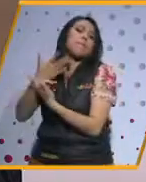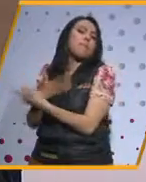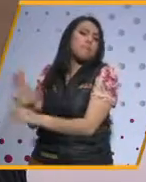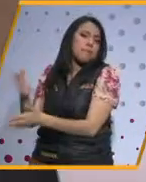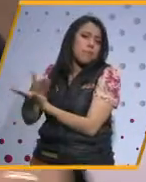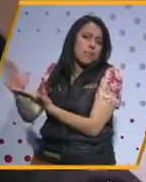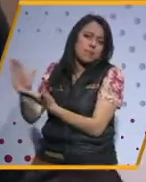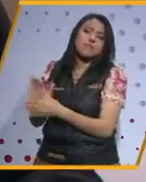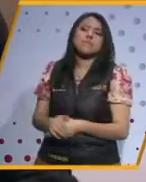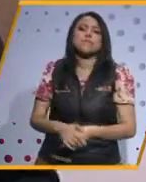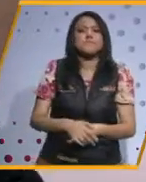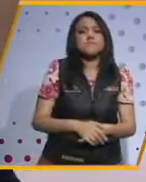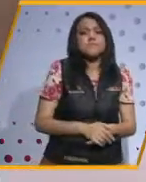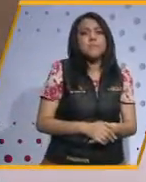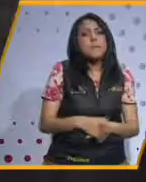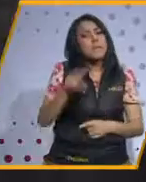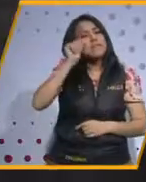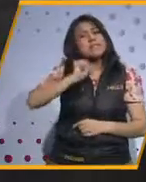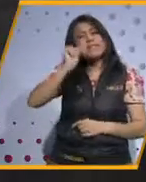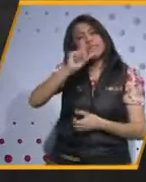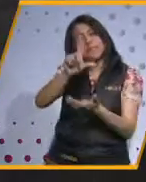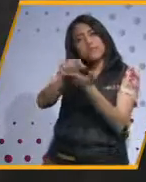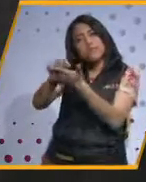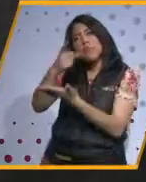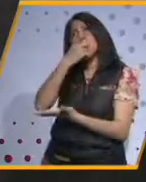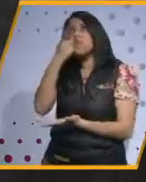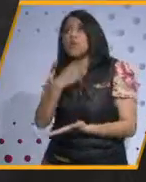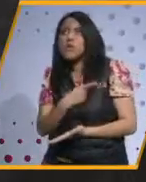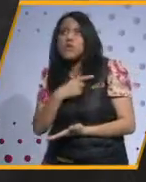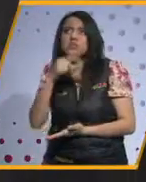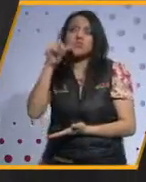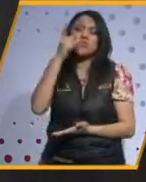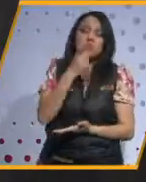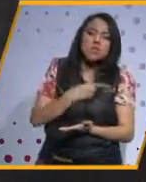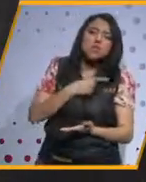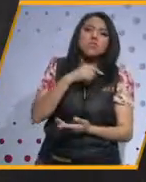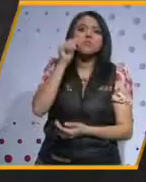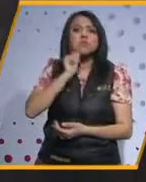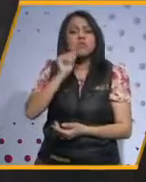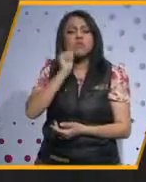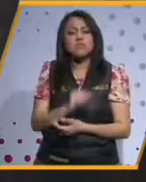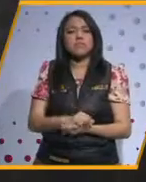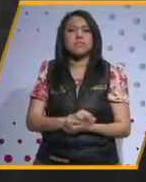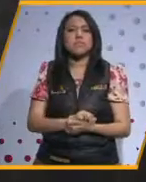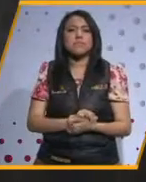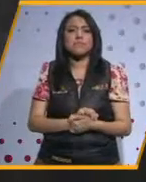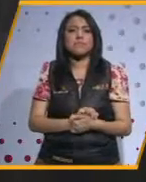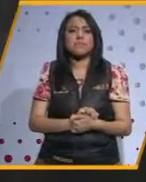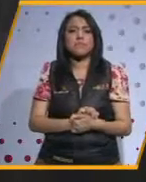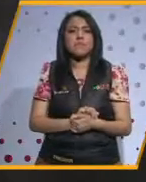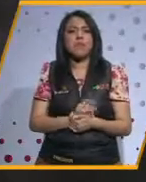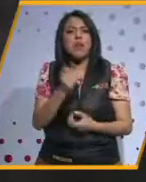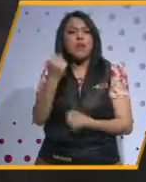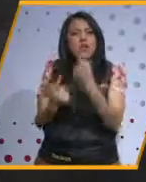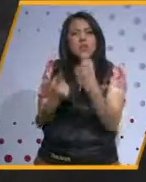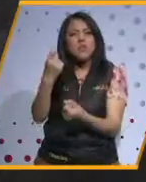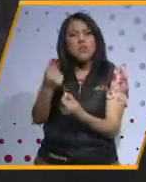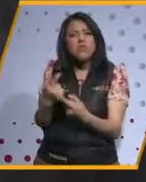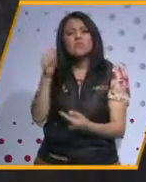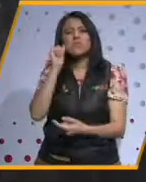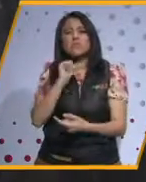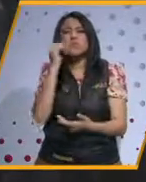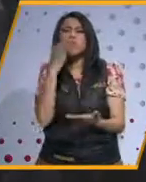de ellos. Es que después es ya correcto. Tengo aquí el tormento de... Porque todos ustedes tienen un grupo de detractores, ¿los contratan o por qué son tan